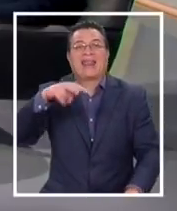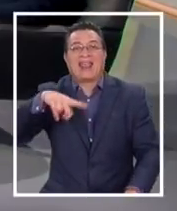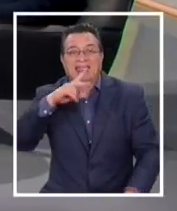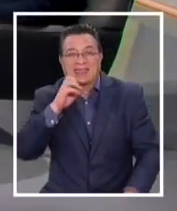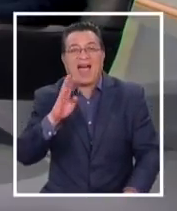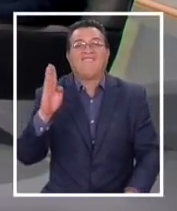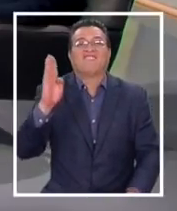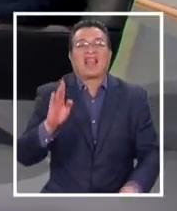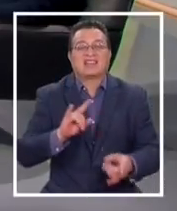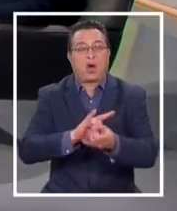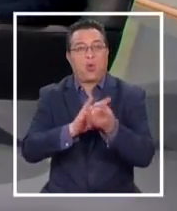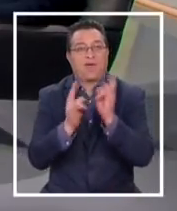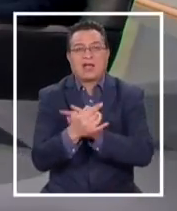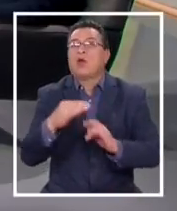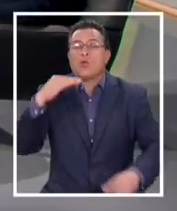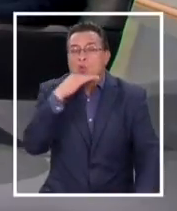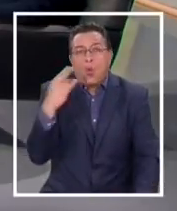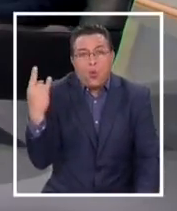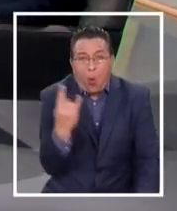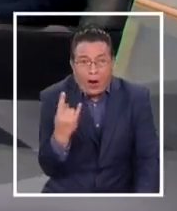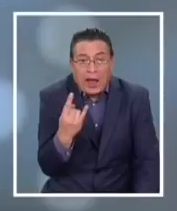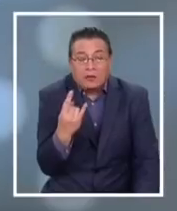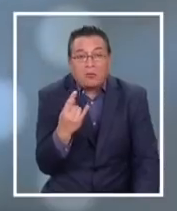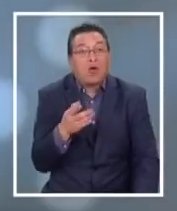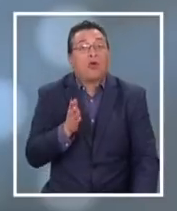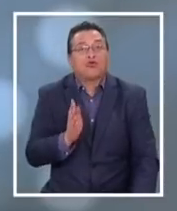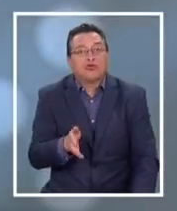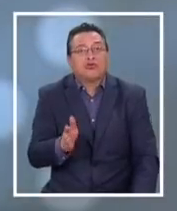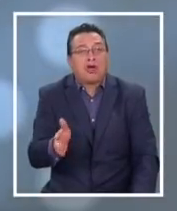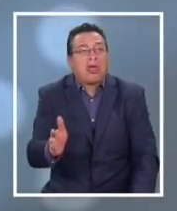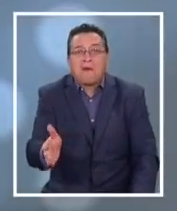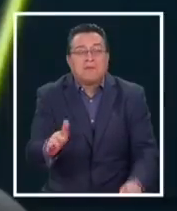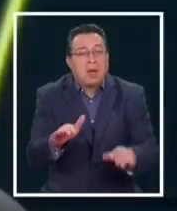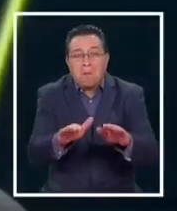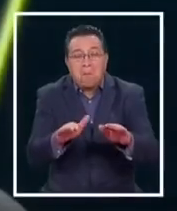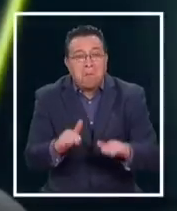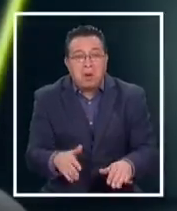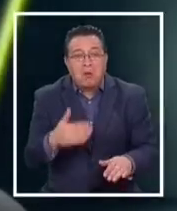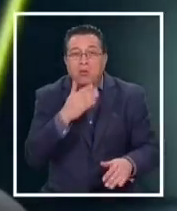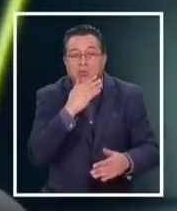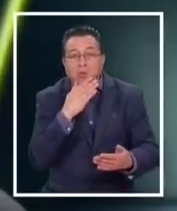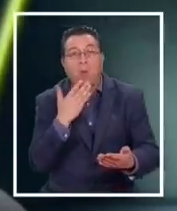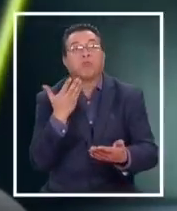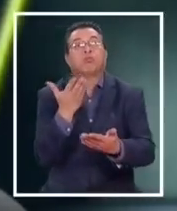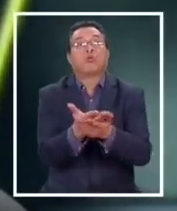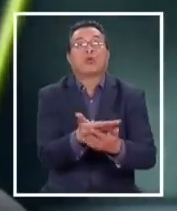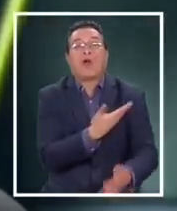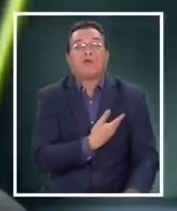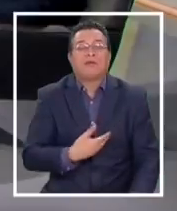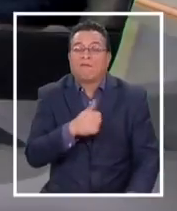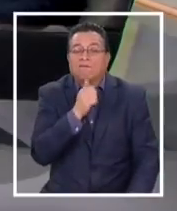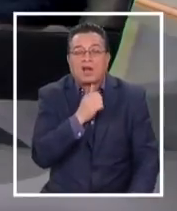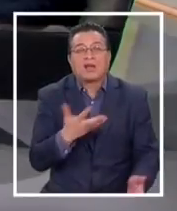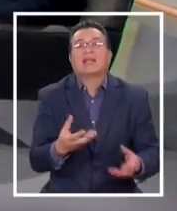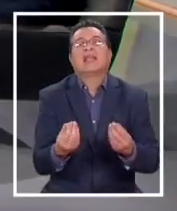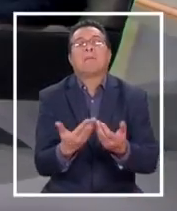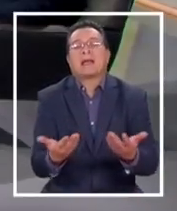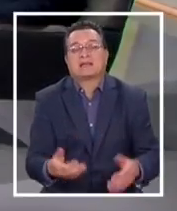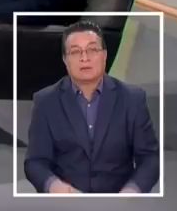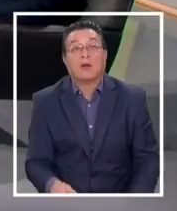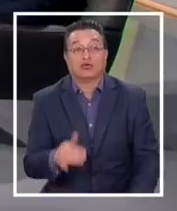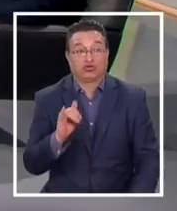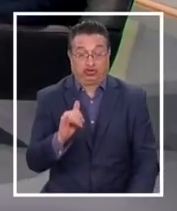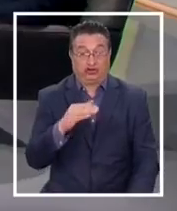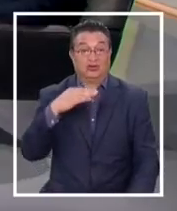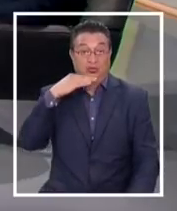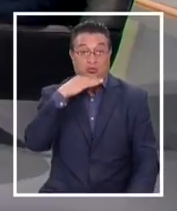que supuestamente era urgente, y todavía no le entregan la propuesta al gobierno. ¿Qué pasa? Por supuesto que